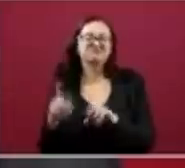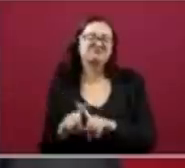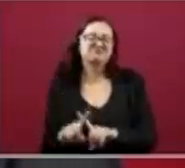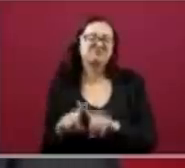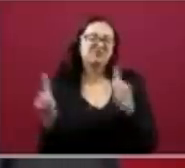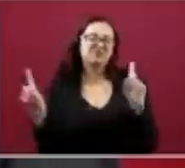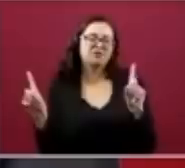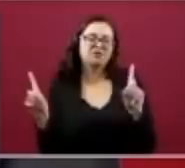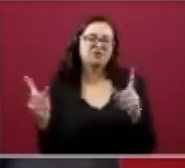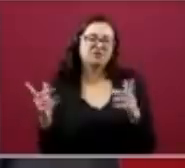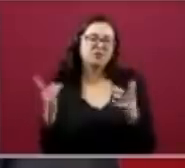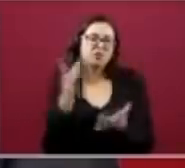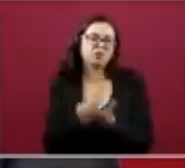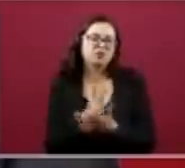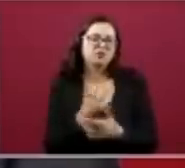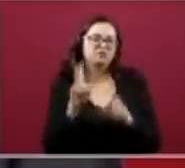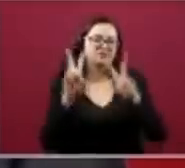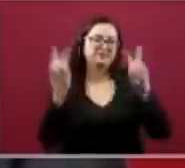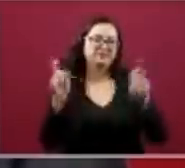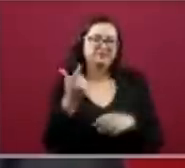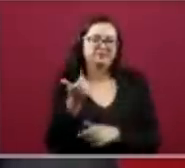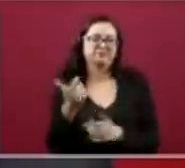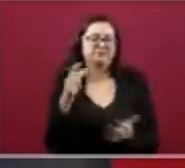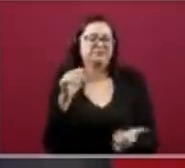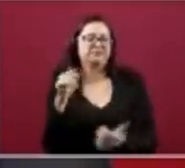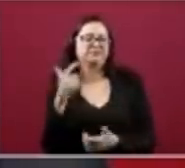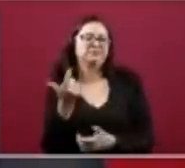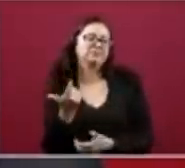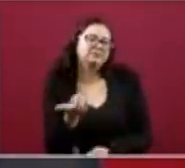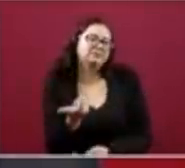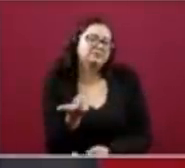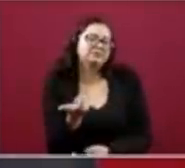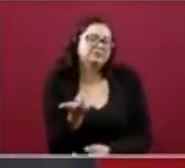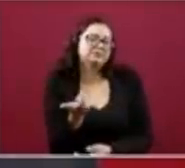obtener recursos para